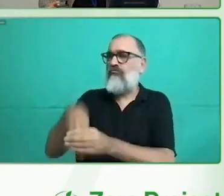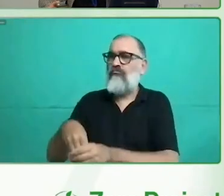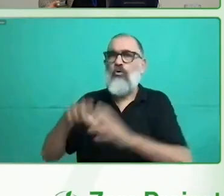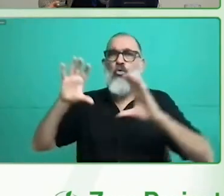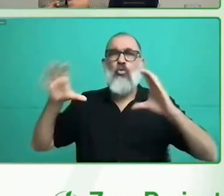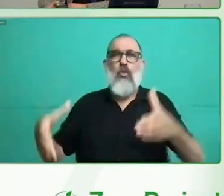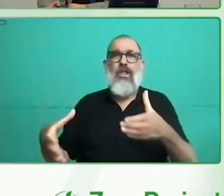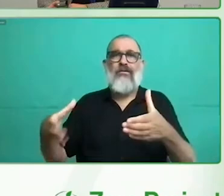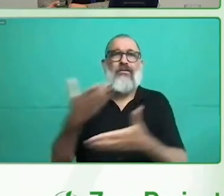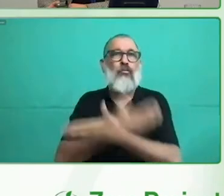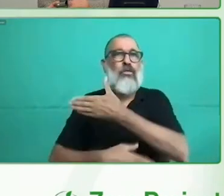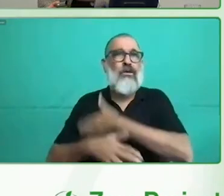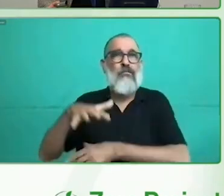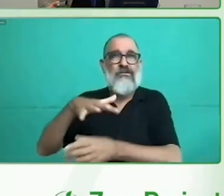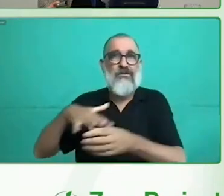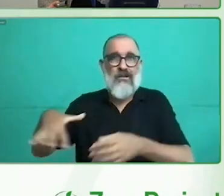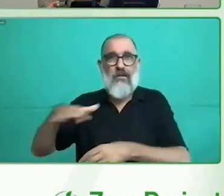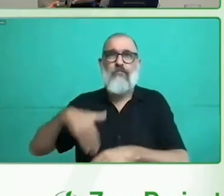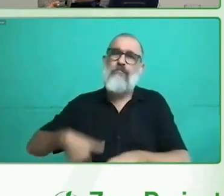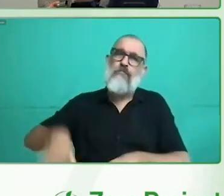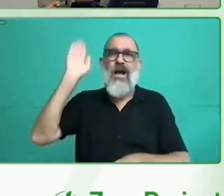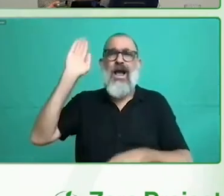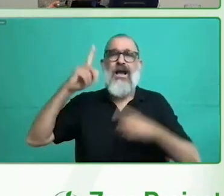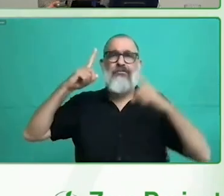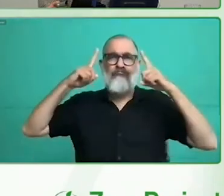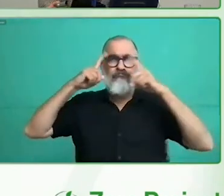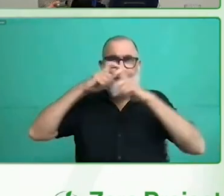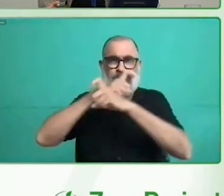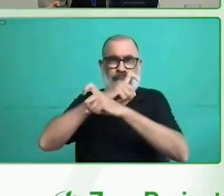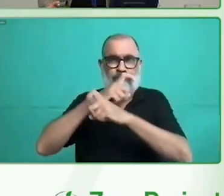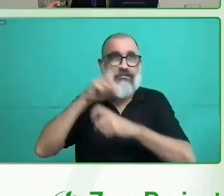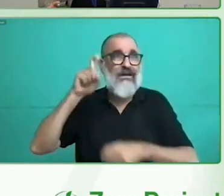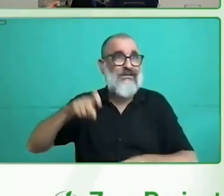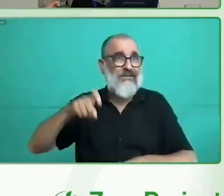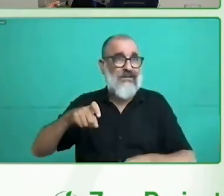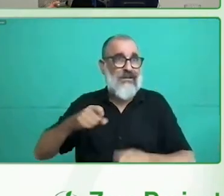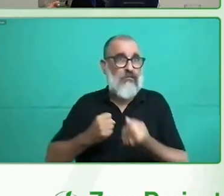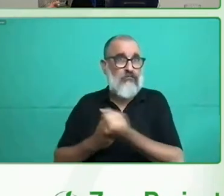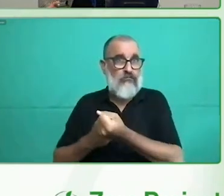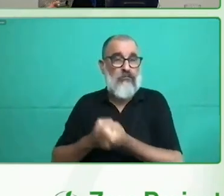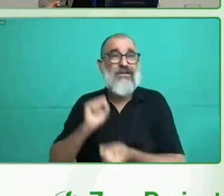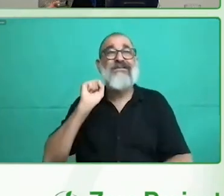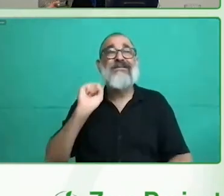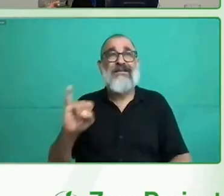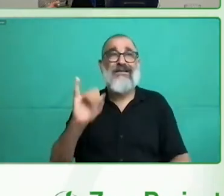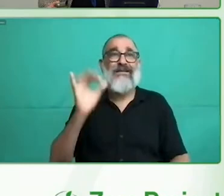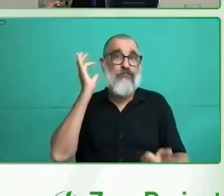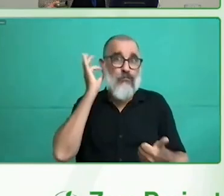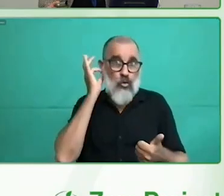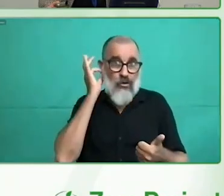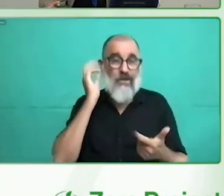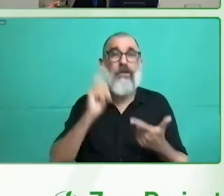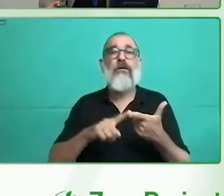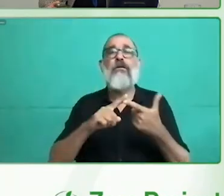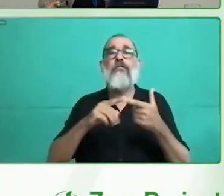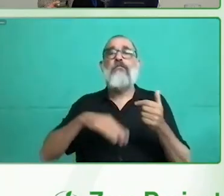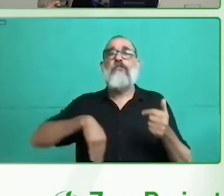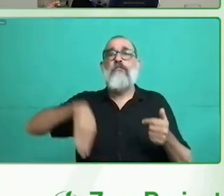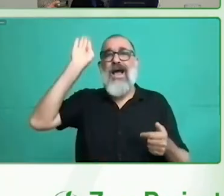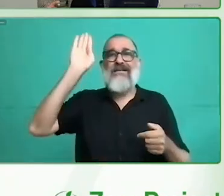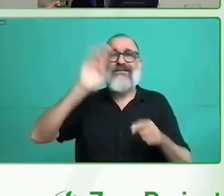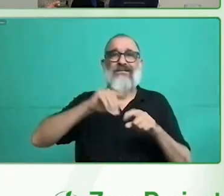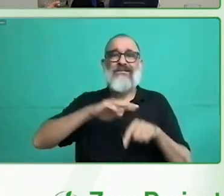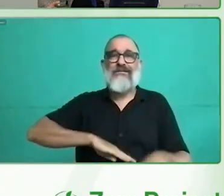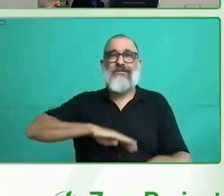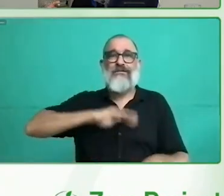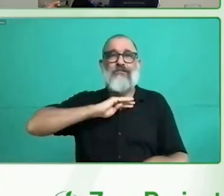obtener mayor financiación si fomentan el empleo de personas con discapacidad. Y esto puede ser de dos maneras, bien que